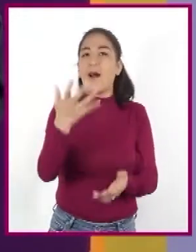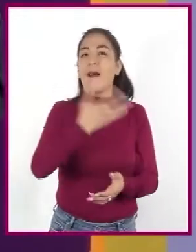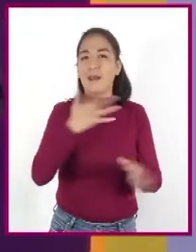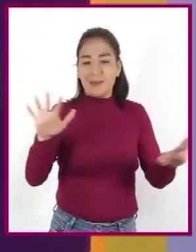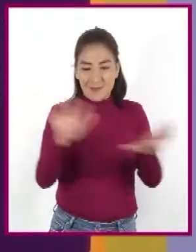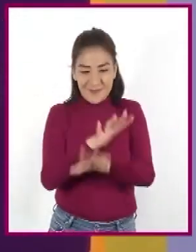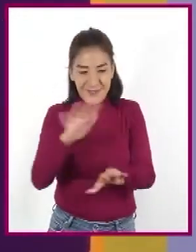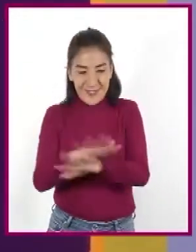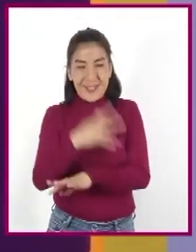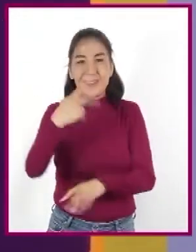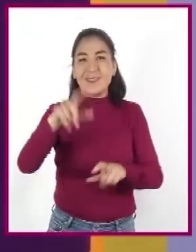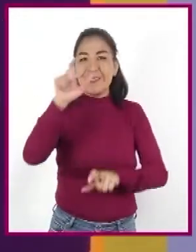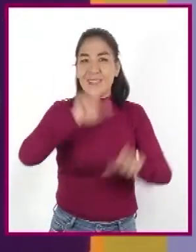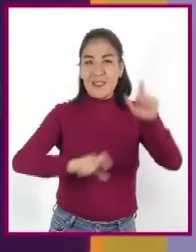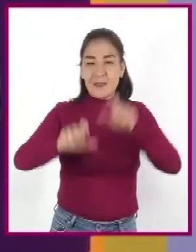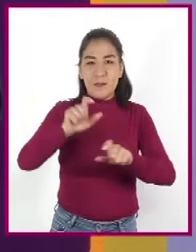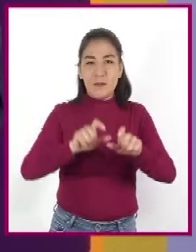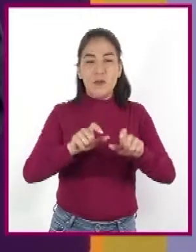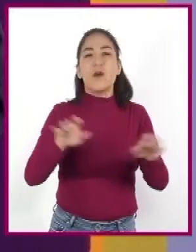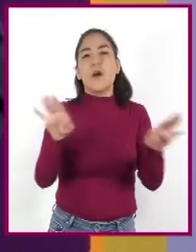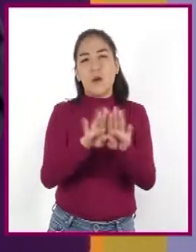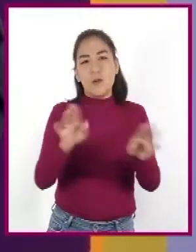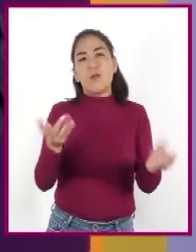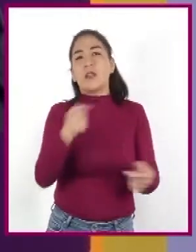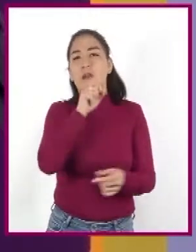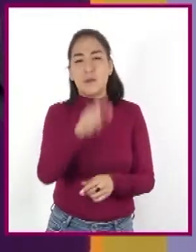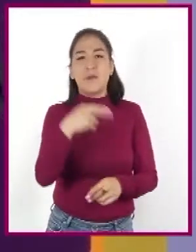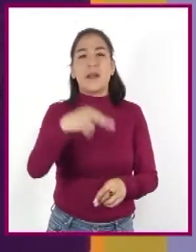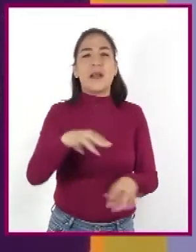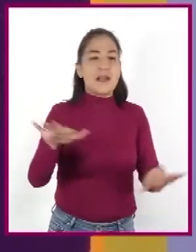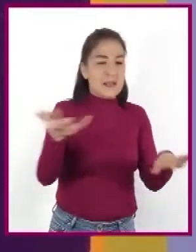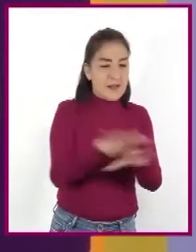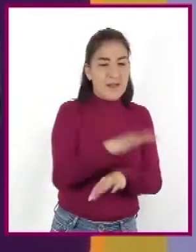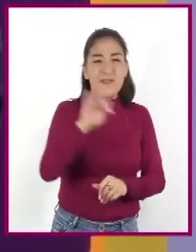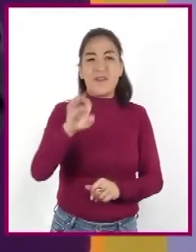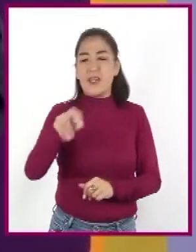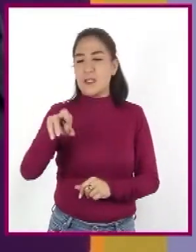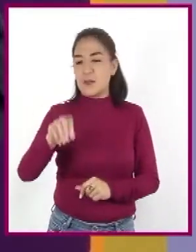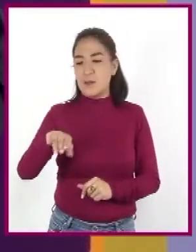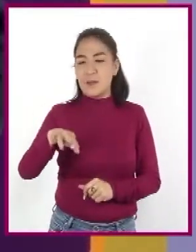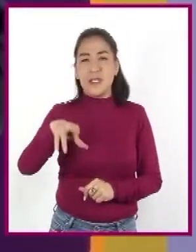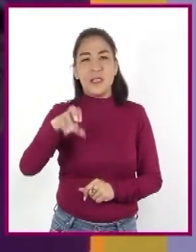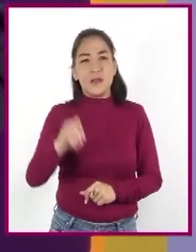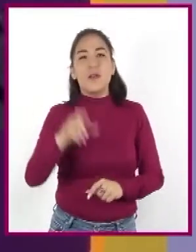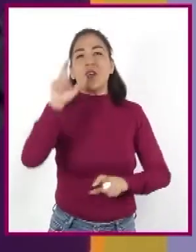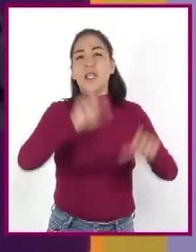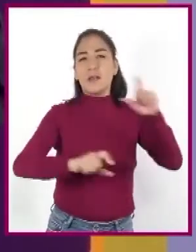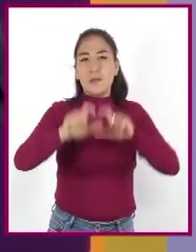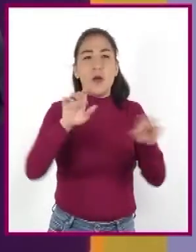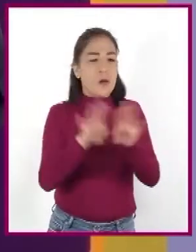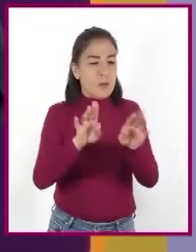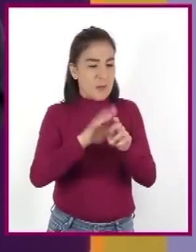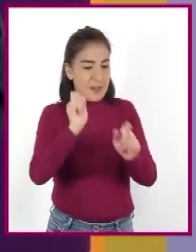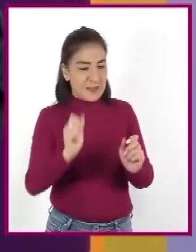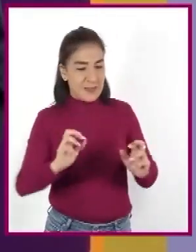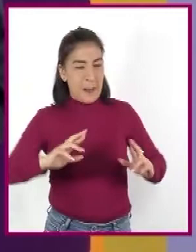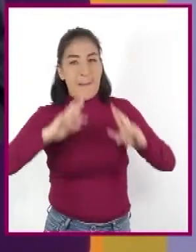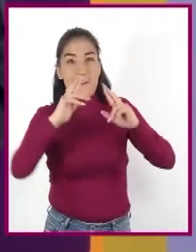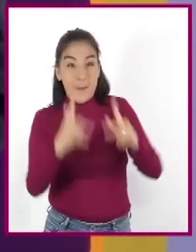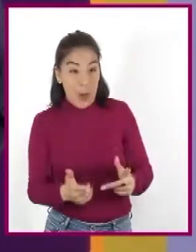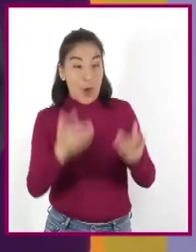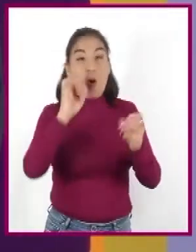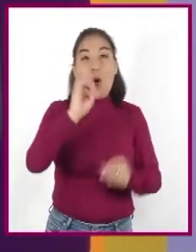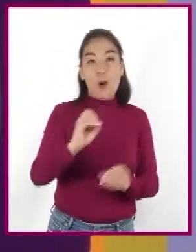químicas, también llamadas cambios o fenómenos químicos. Estos suceden cuando se rompen o se forman enlaces químicos entre